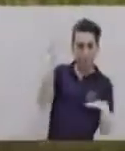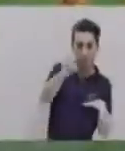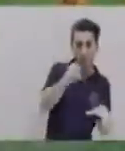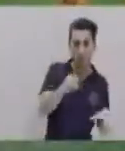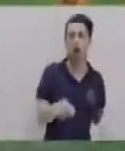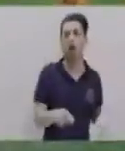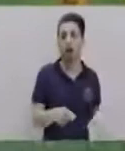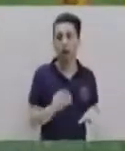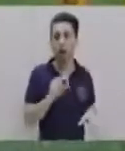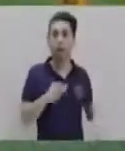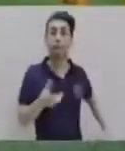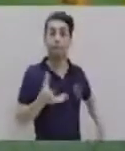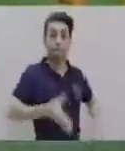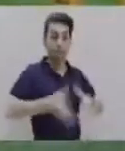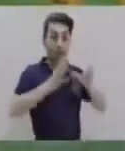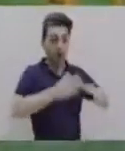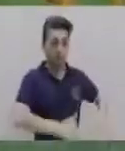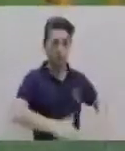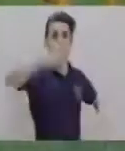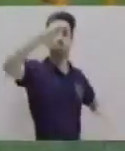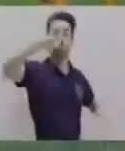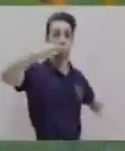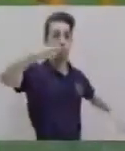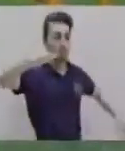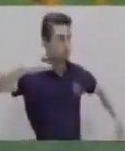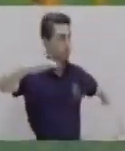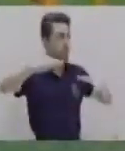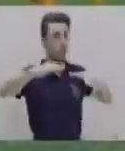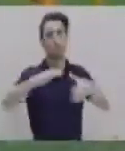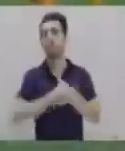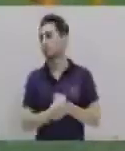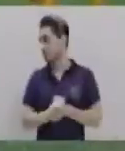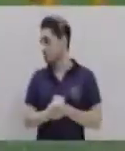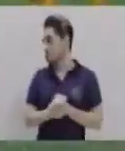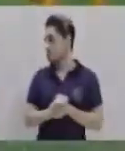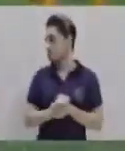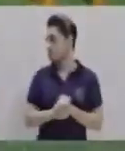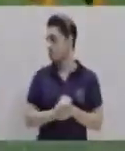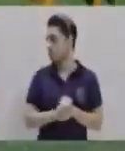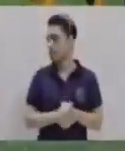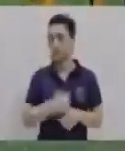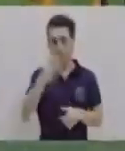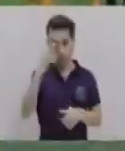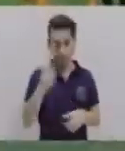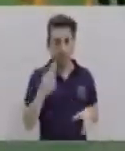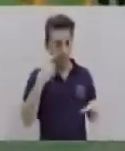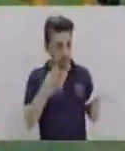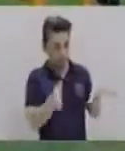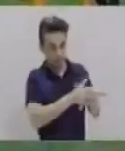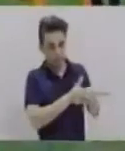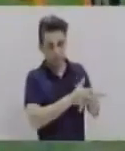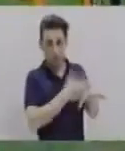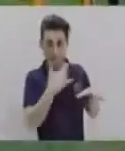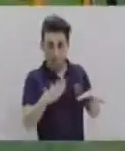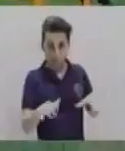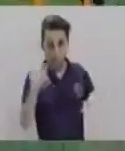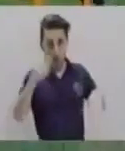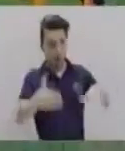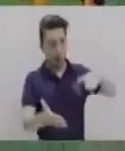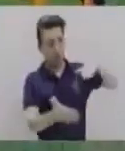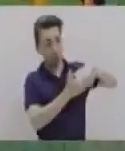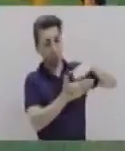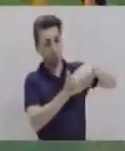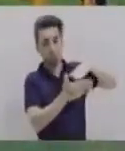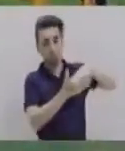patear, media altura. Que él, cambiamos, borde interno, ¿verdad? Ahora lo hacemos con el